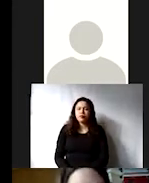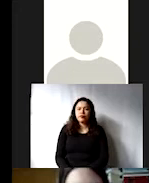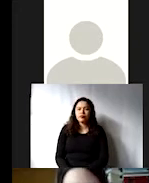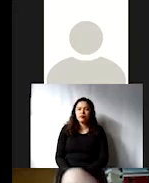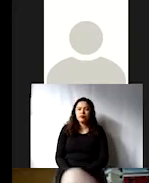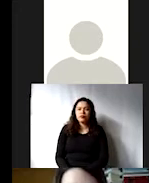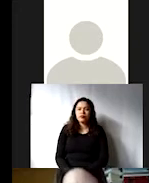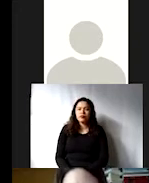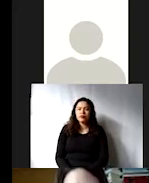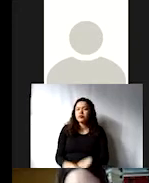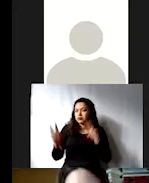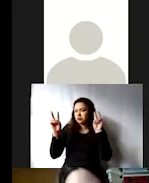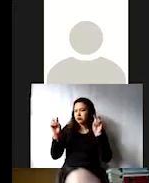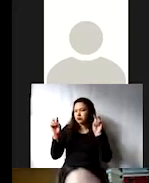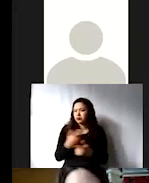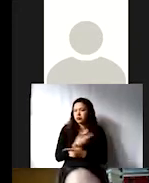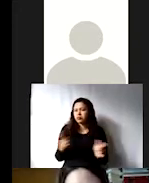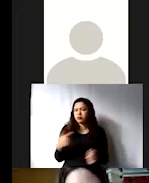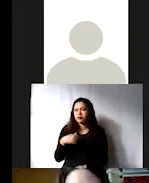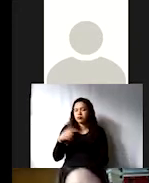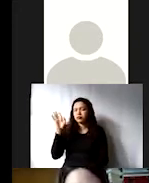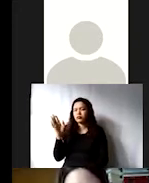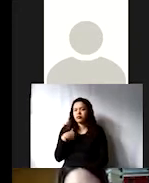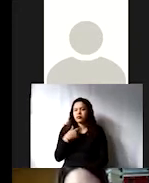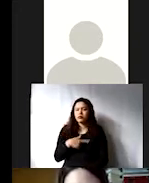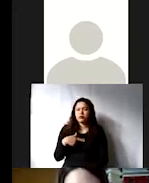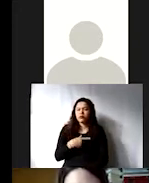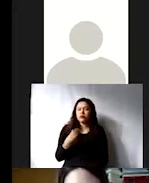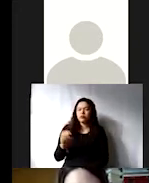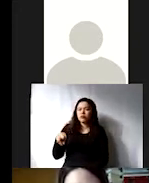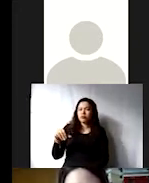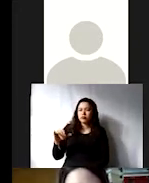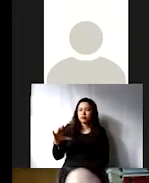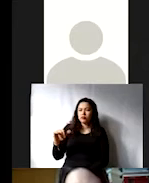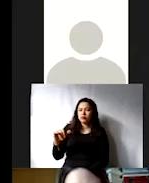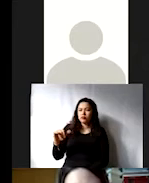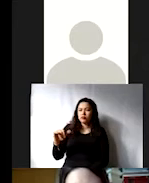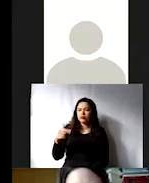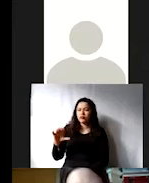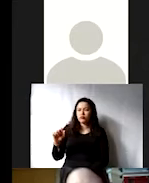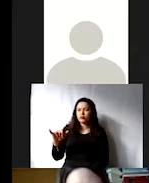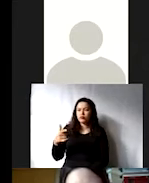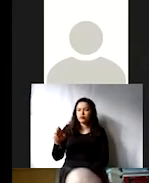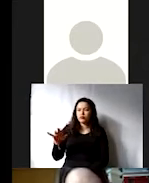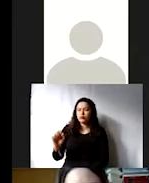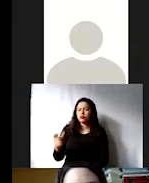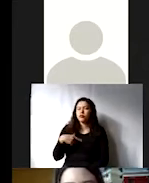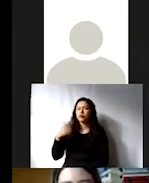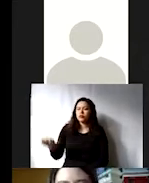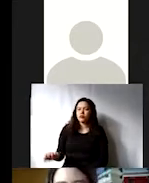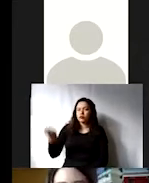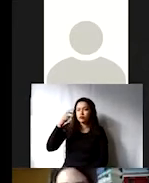Puede ser de cualquier tema. Aquí estoy, mucho gusto. Yo soy Mónica Gallastegui, de Crecer México